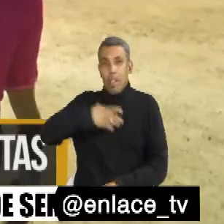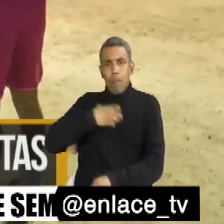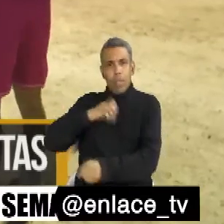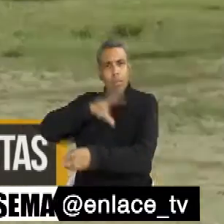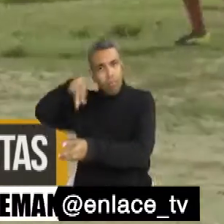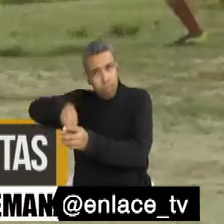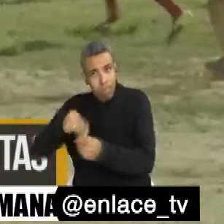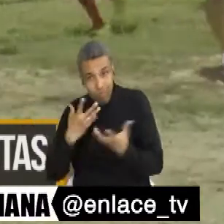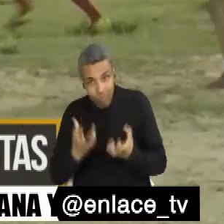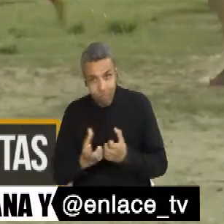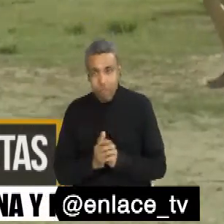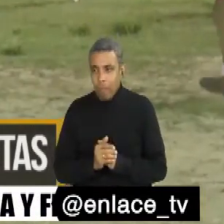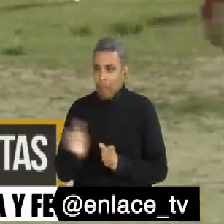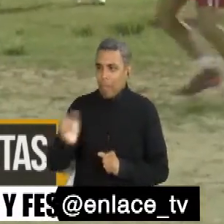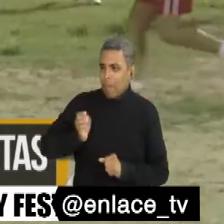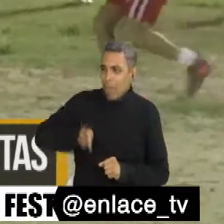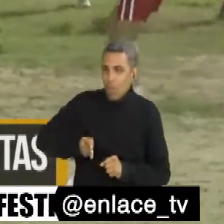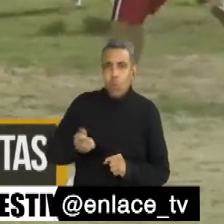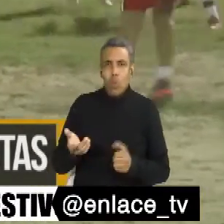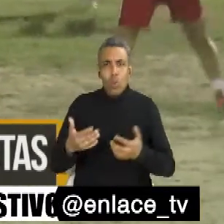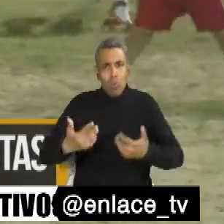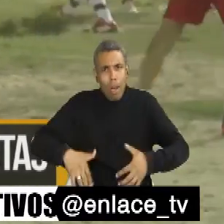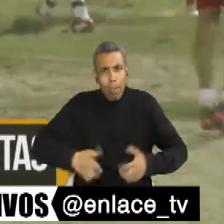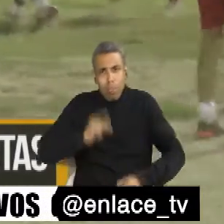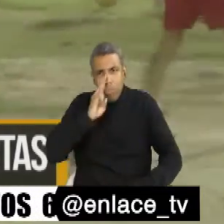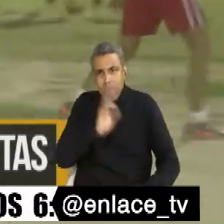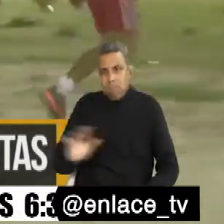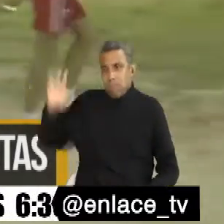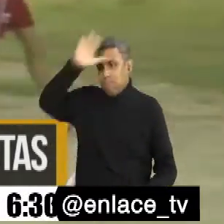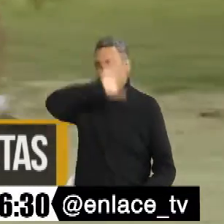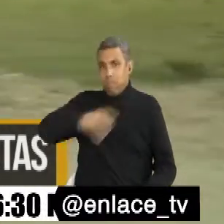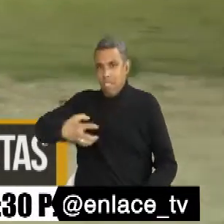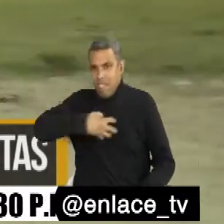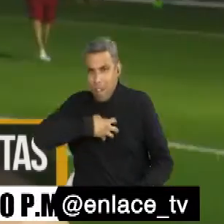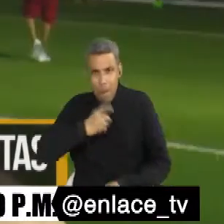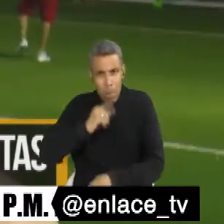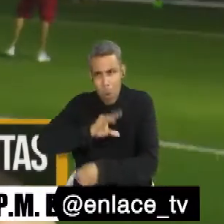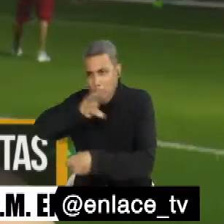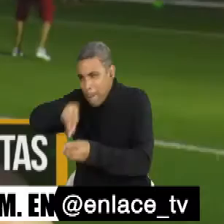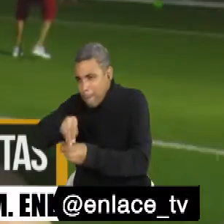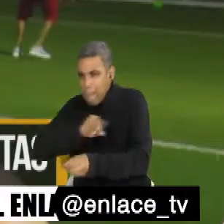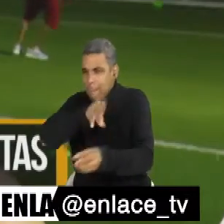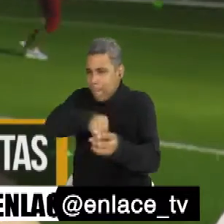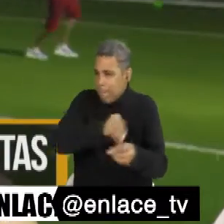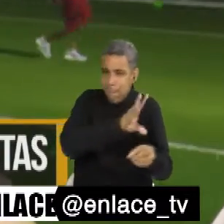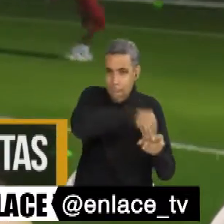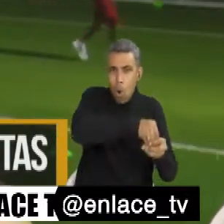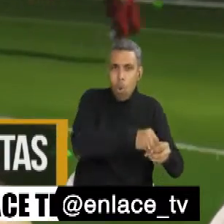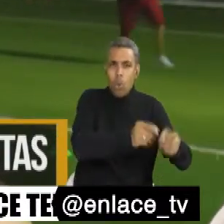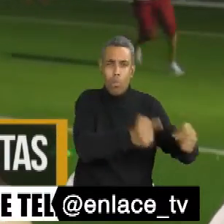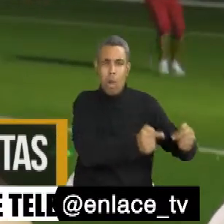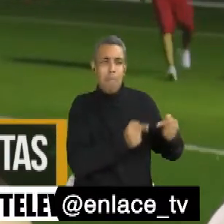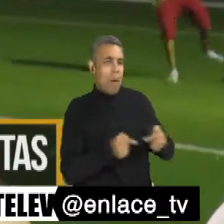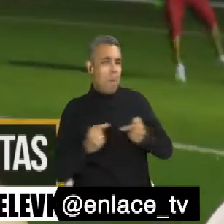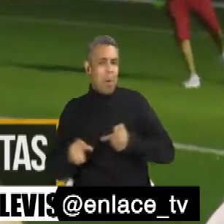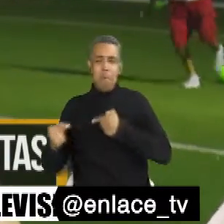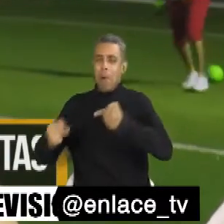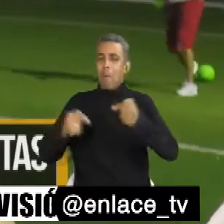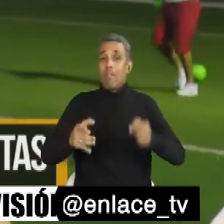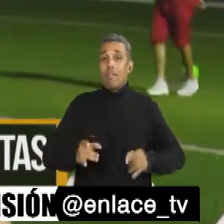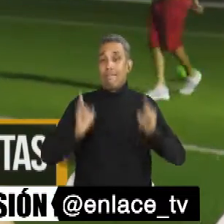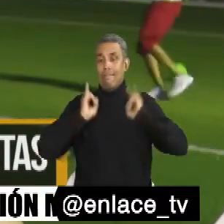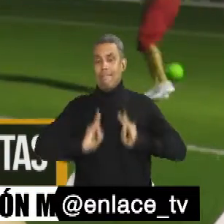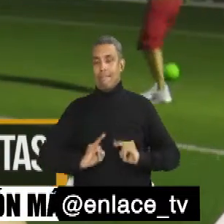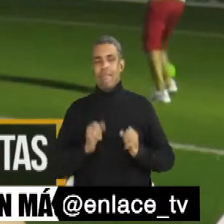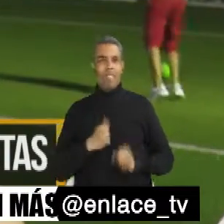club ya están participando en torneos de talla nacional. Bueno, ¿no? Es una escuela muy representativa a nivel nacional, con reconocimiento por lo que no hemos